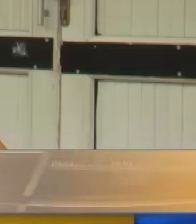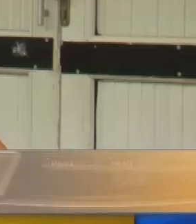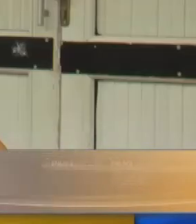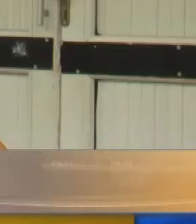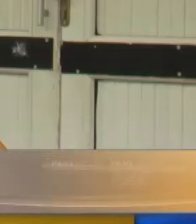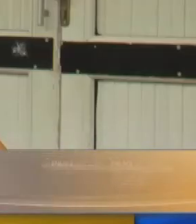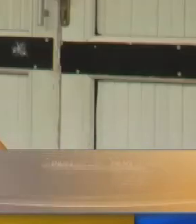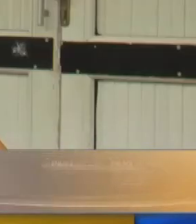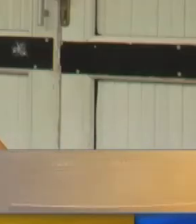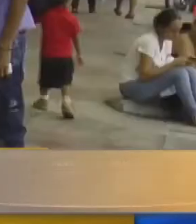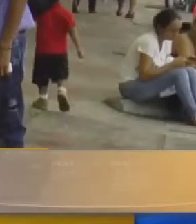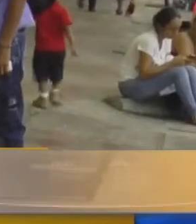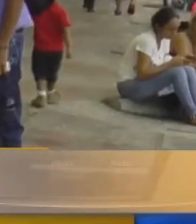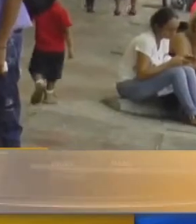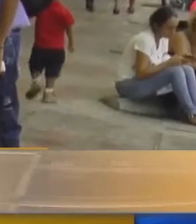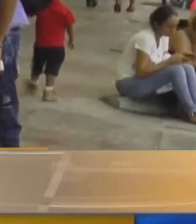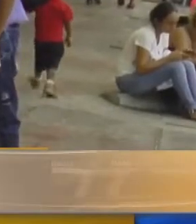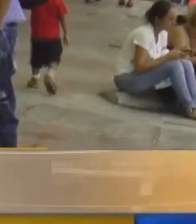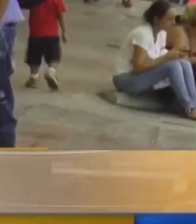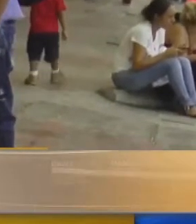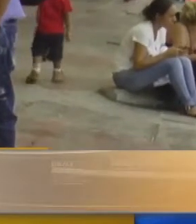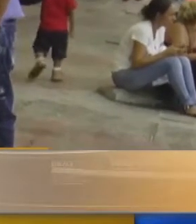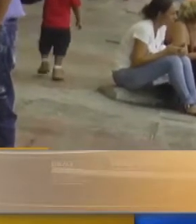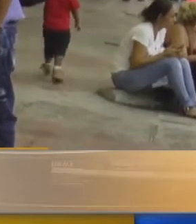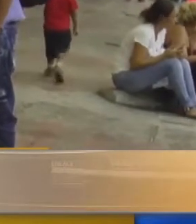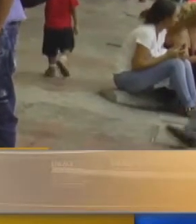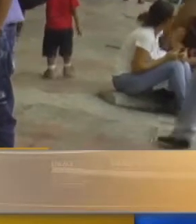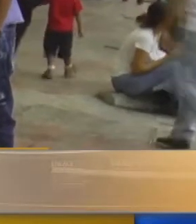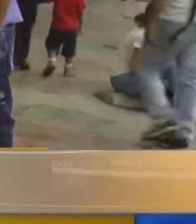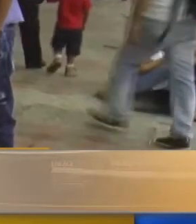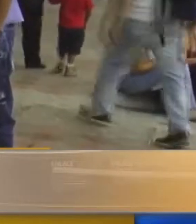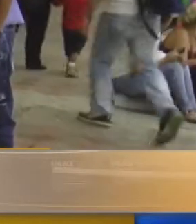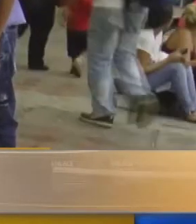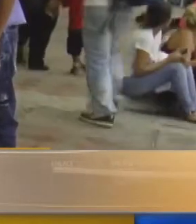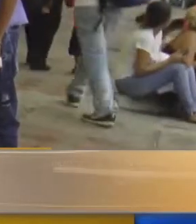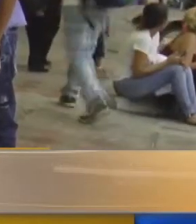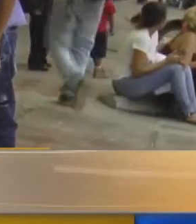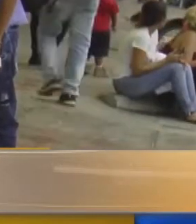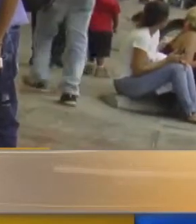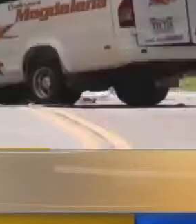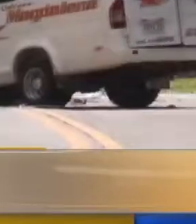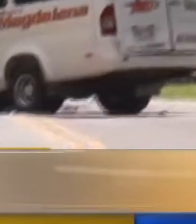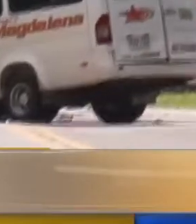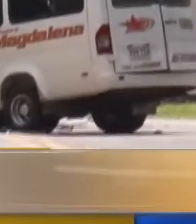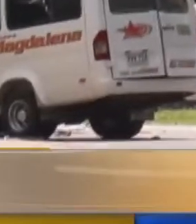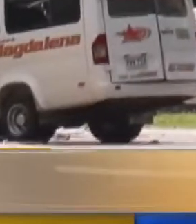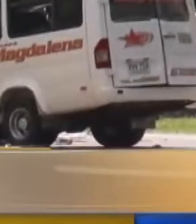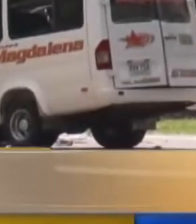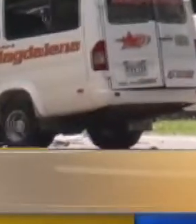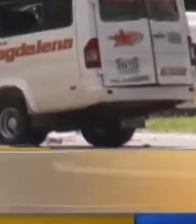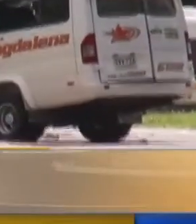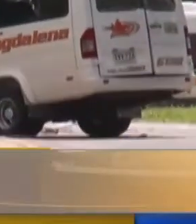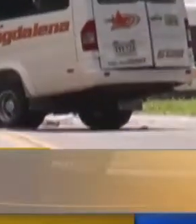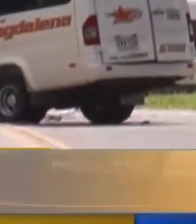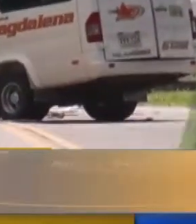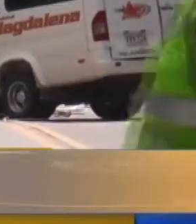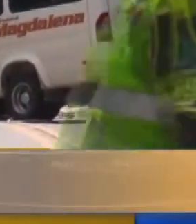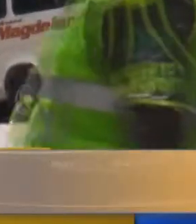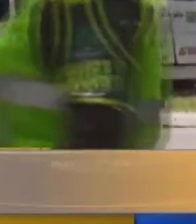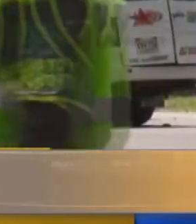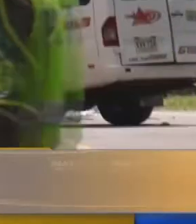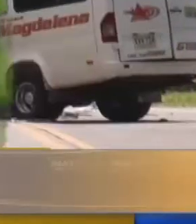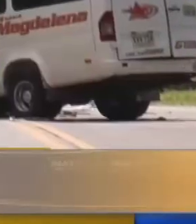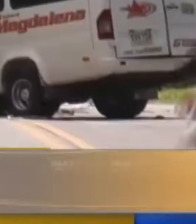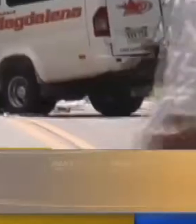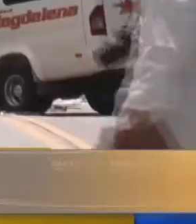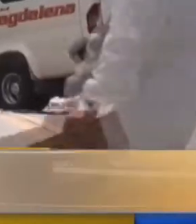Espera información en minutos. Esta familia padece un doble drama. Perdió a uno de sus integrantes en el trágico accidente y